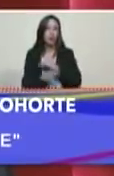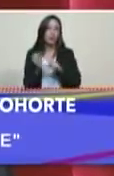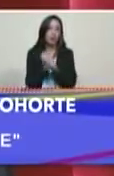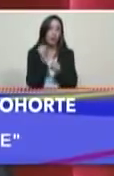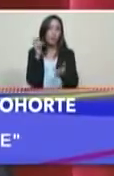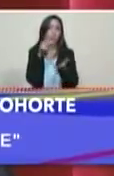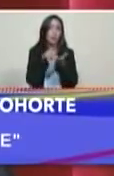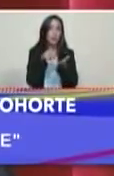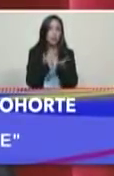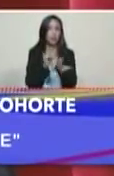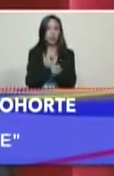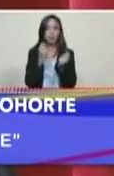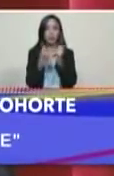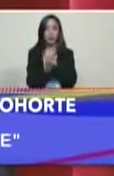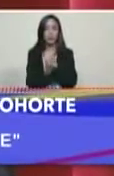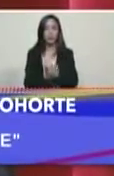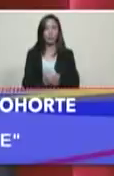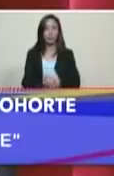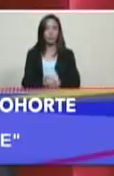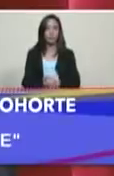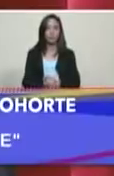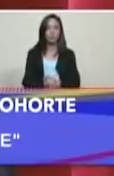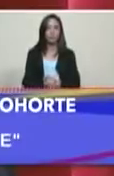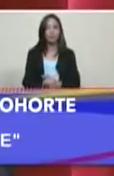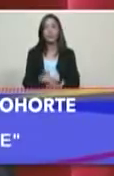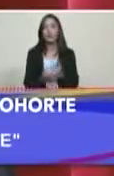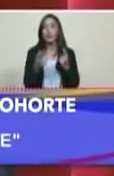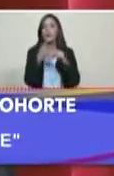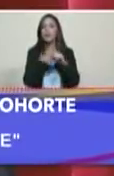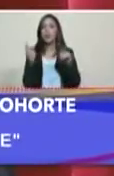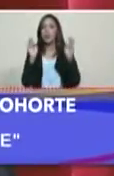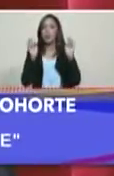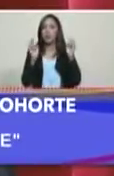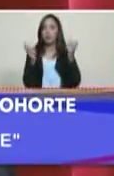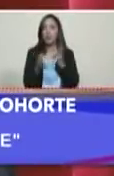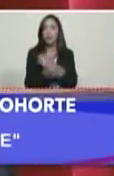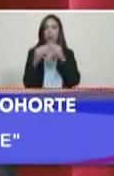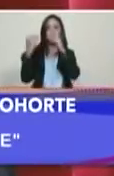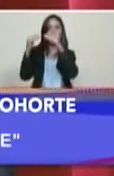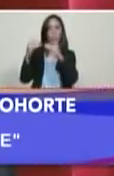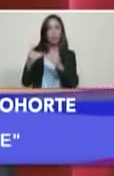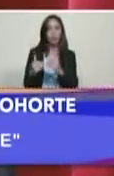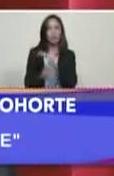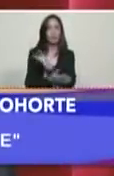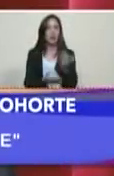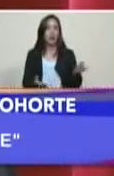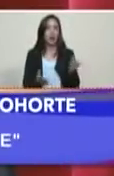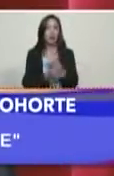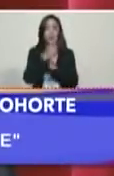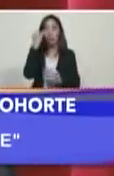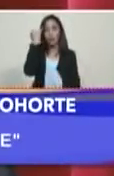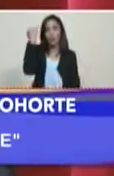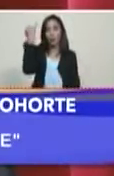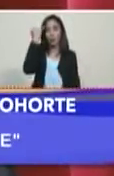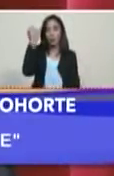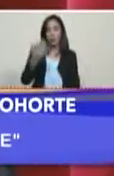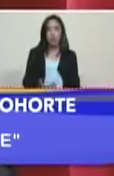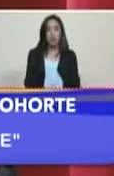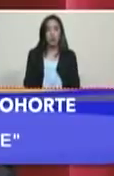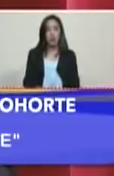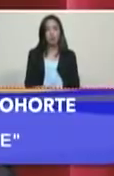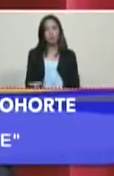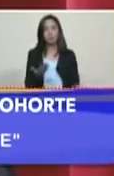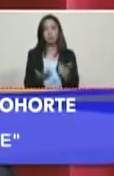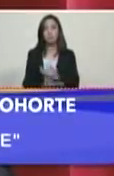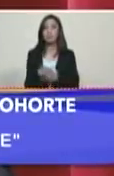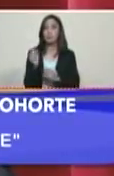participativa y transformadoras en temas generadores e indispensables en el marco de la didáctica, la ideología, sí,